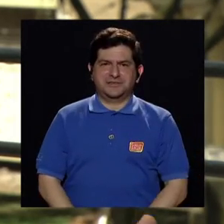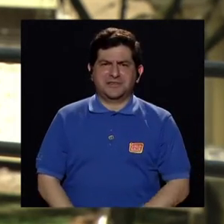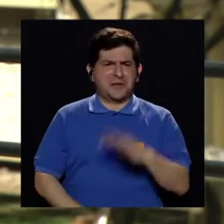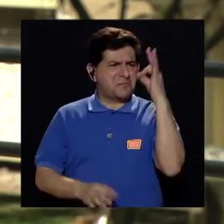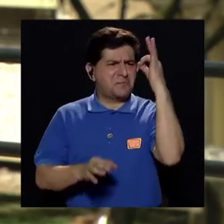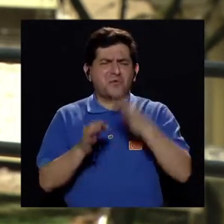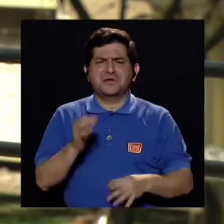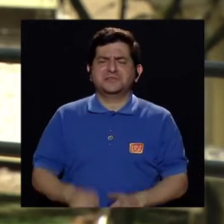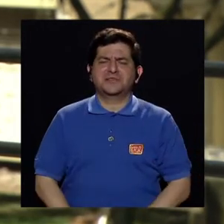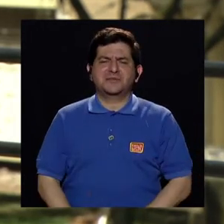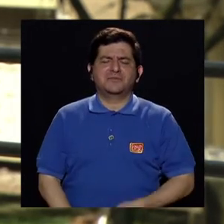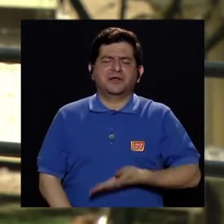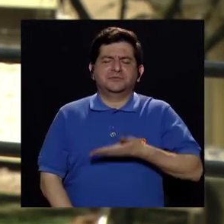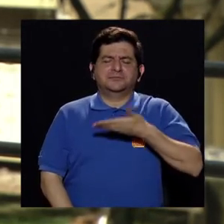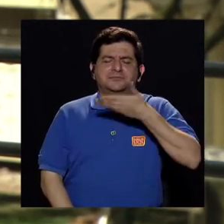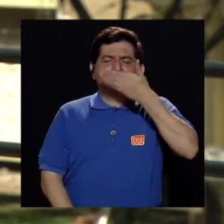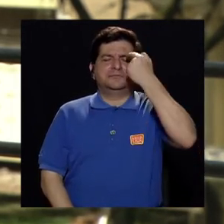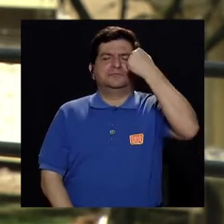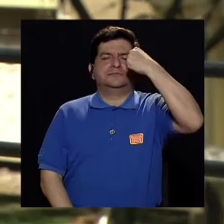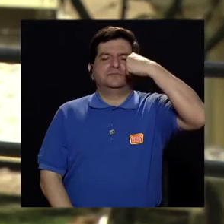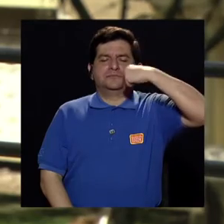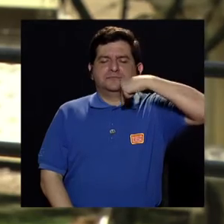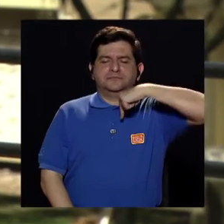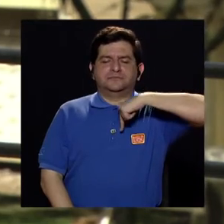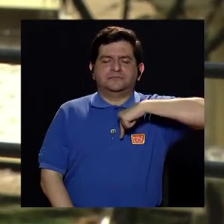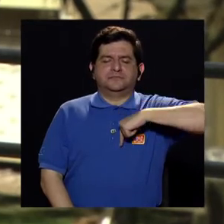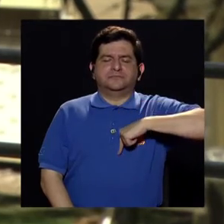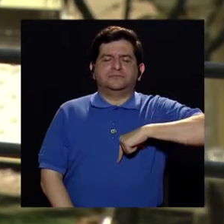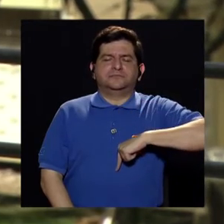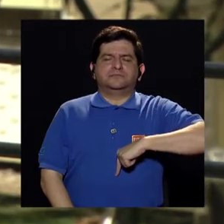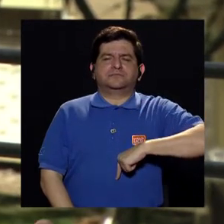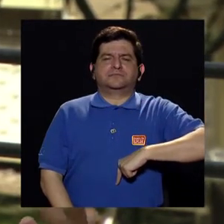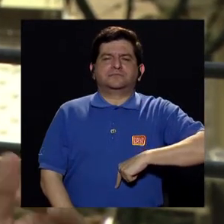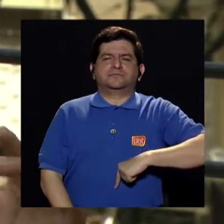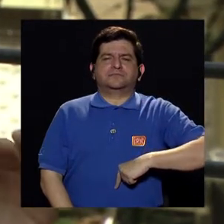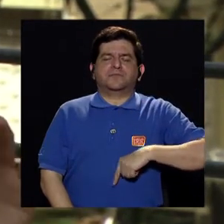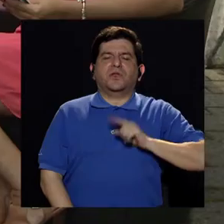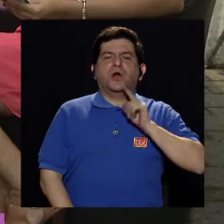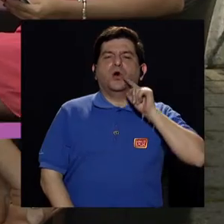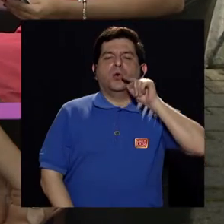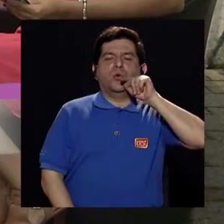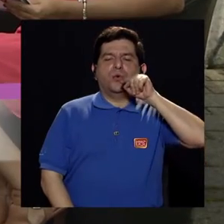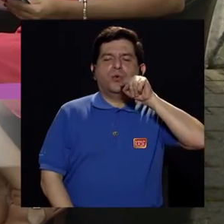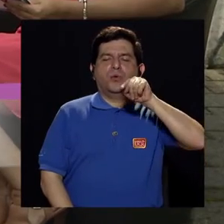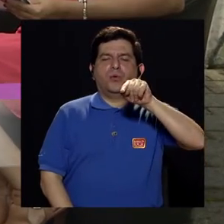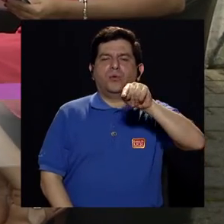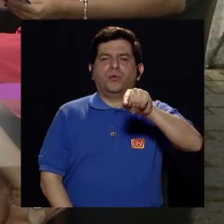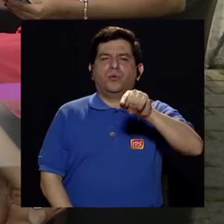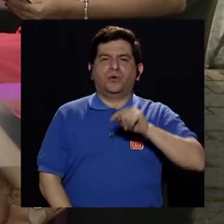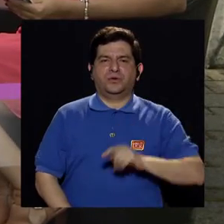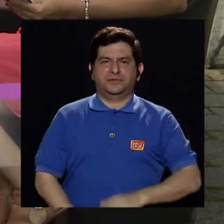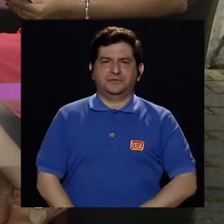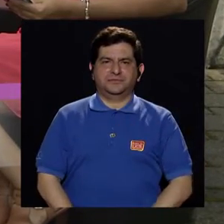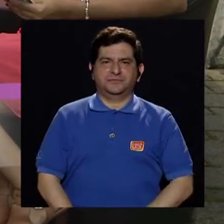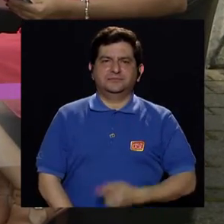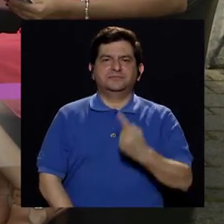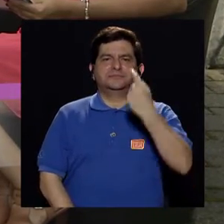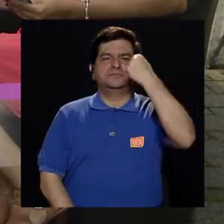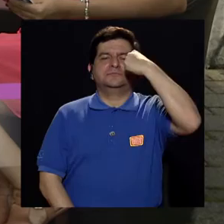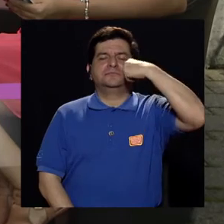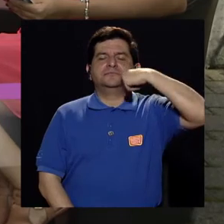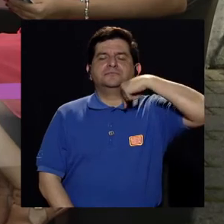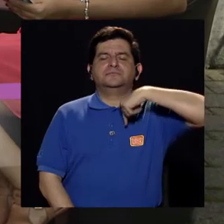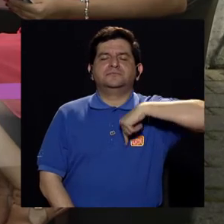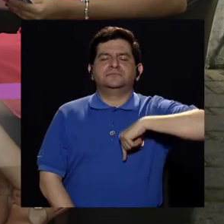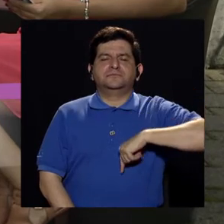hagámoslo simplemente. Inhalemos profundamente por la nariz y exhalemos por la boca. Inhalemos